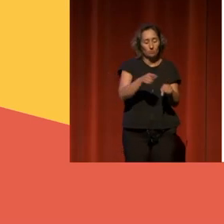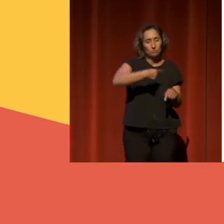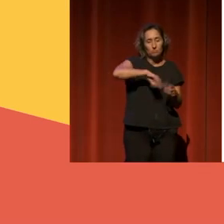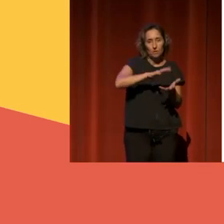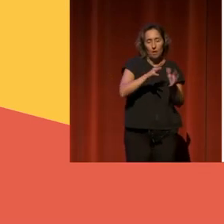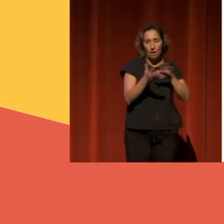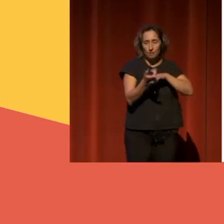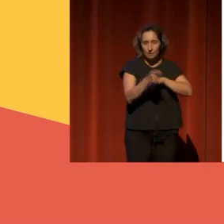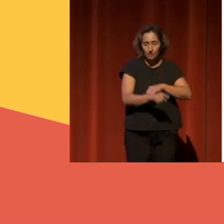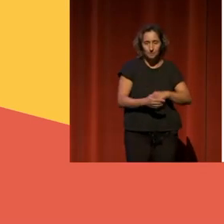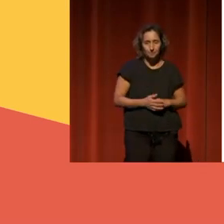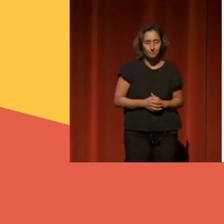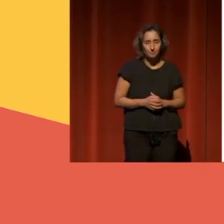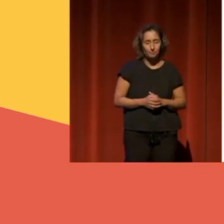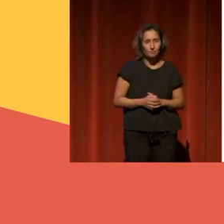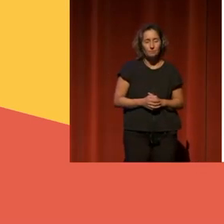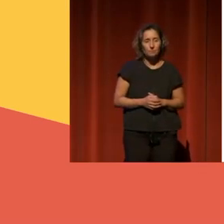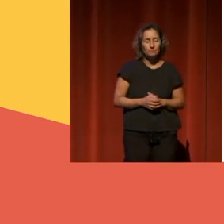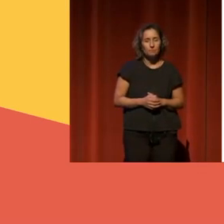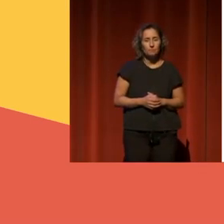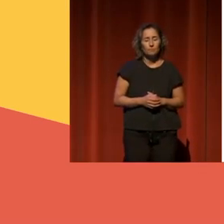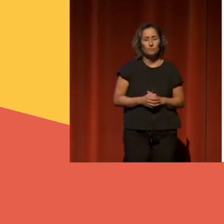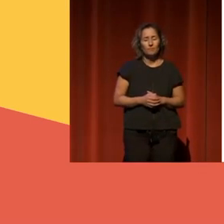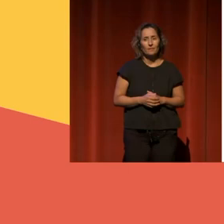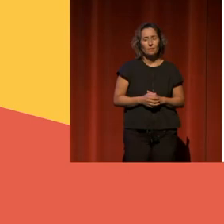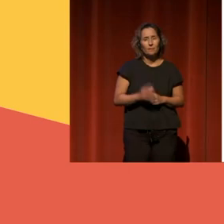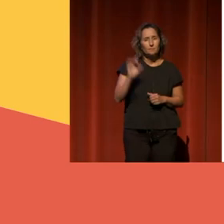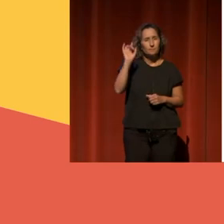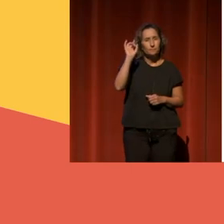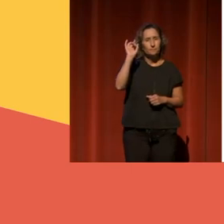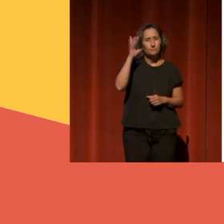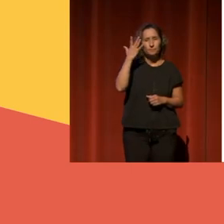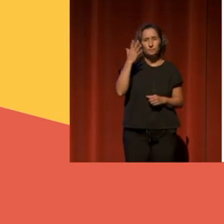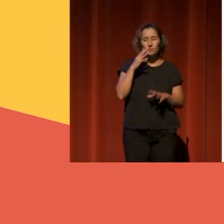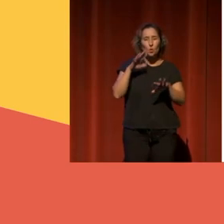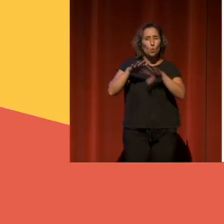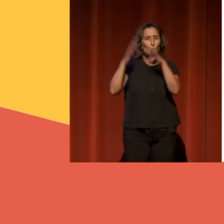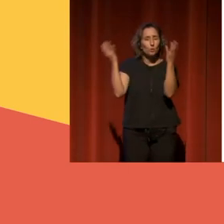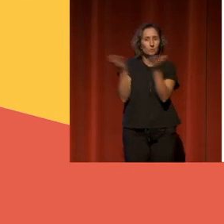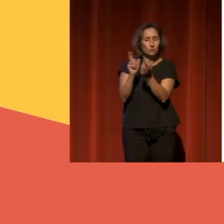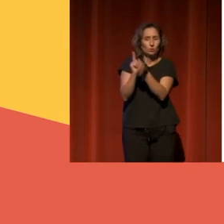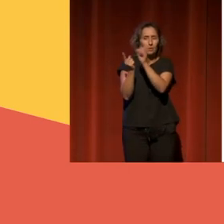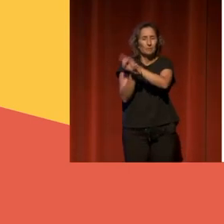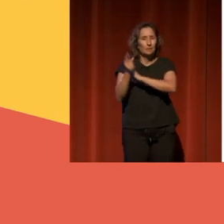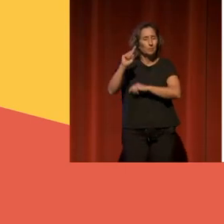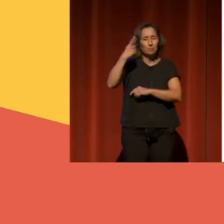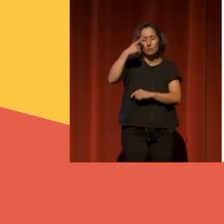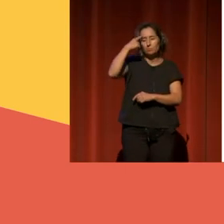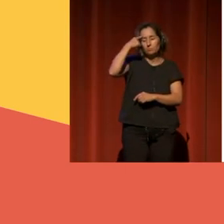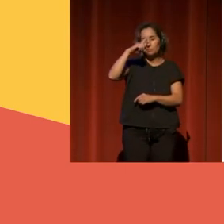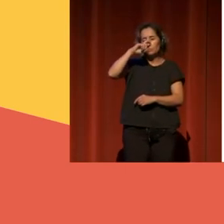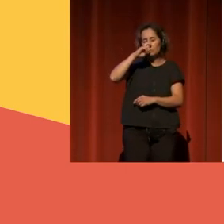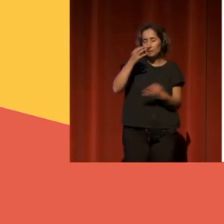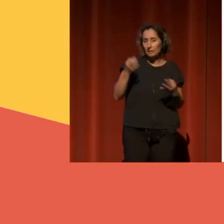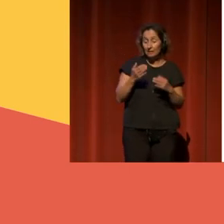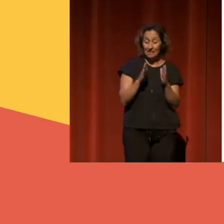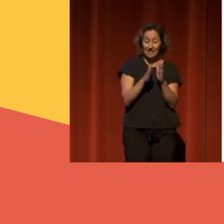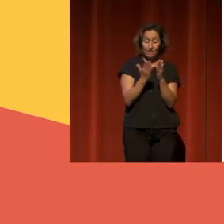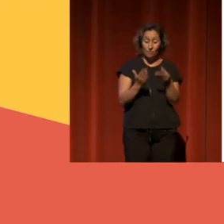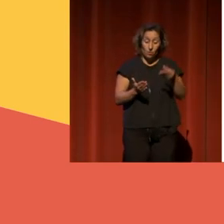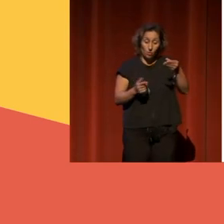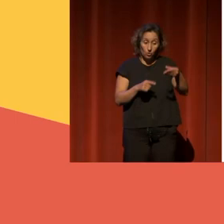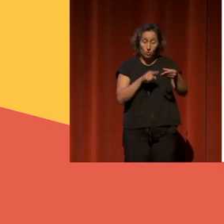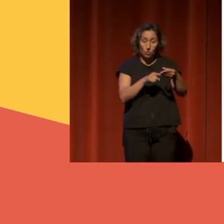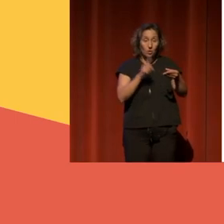que, o una de las primeras ideas que me vienen a la cabeza cuando hablo de un universo cambiante es que el libro, que parece que es el objeto